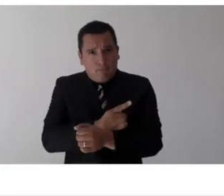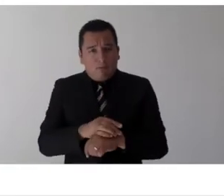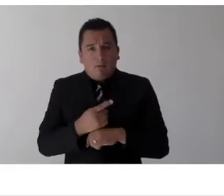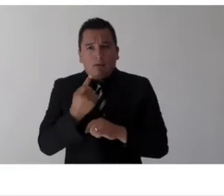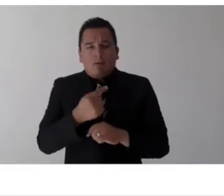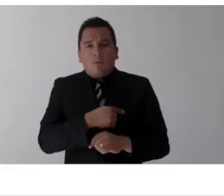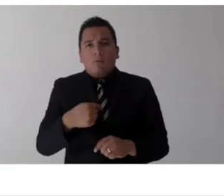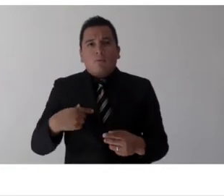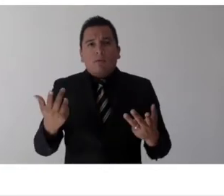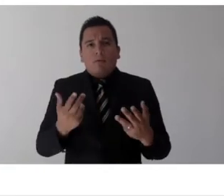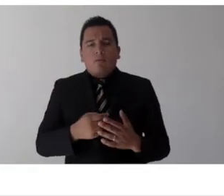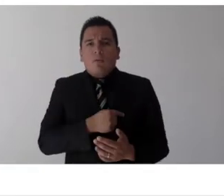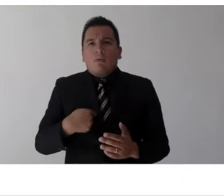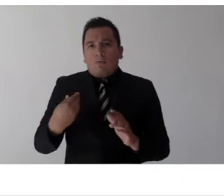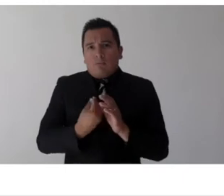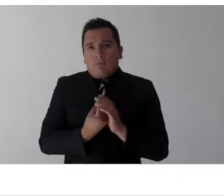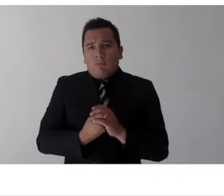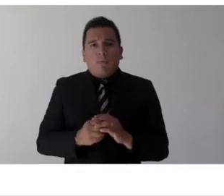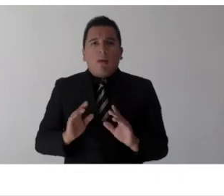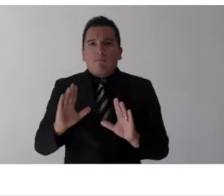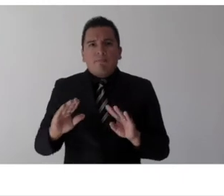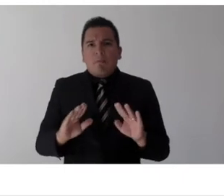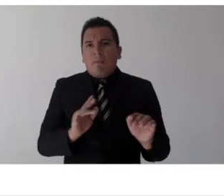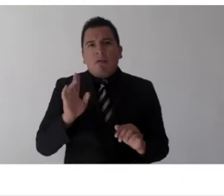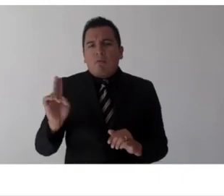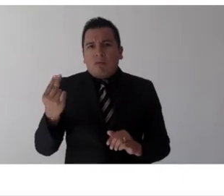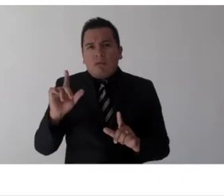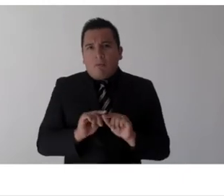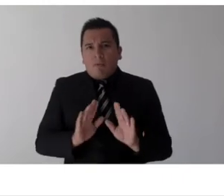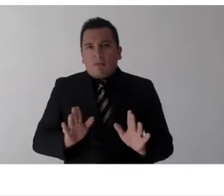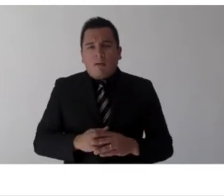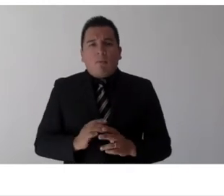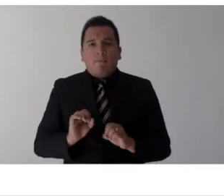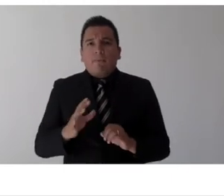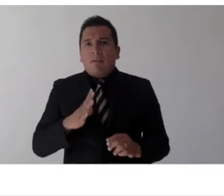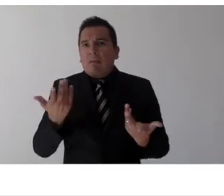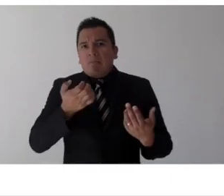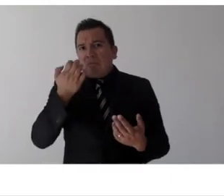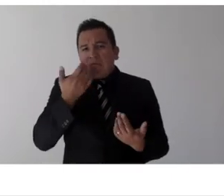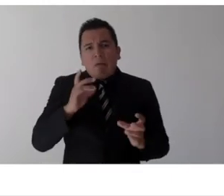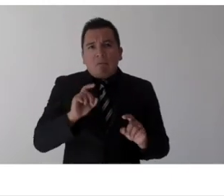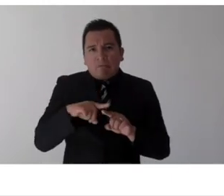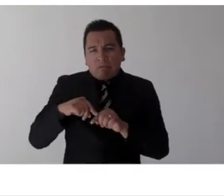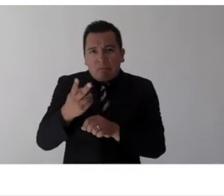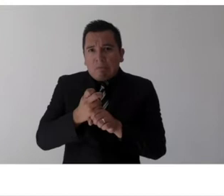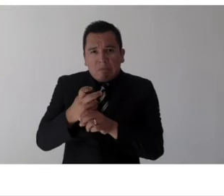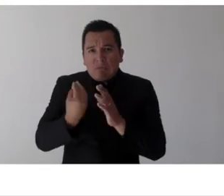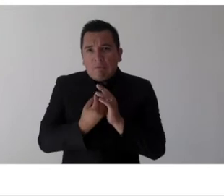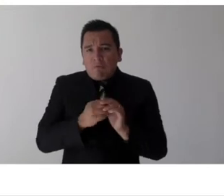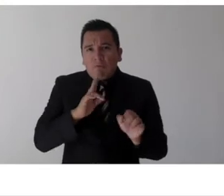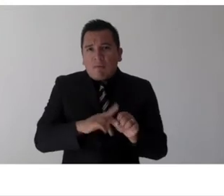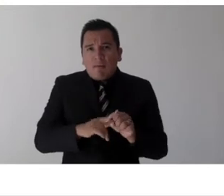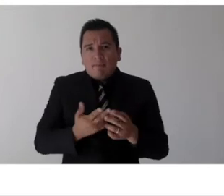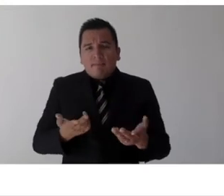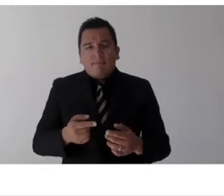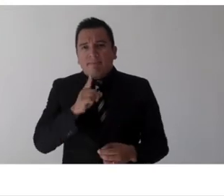no es solo un curso que tomen como de cualquier universidad o de cualquier espacio que pueda compartirles un curso de este tipo. Este es un